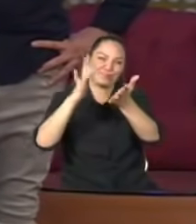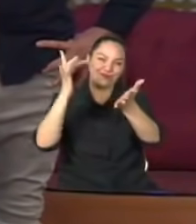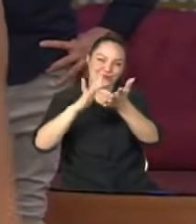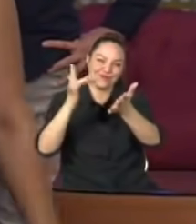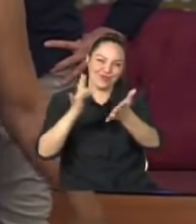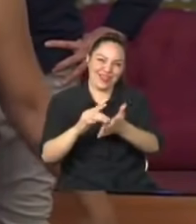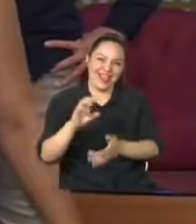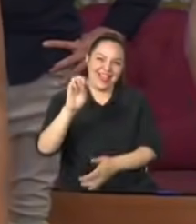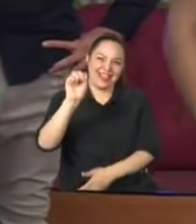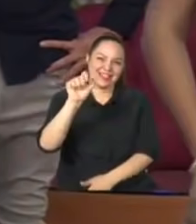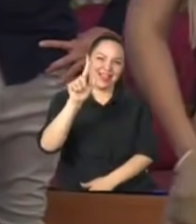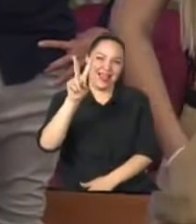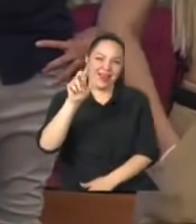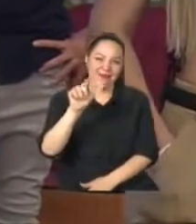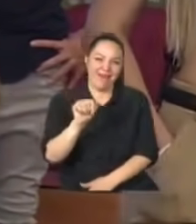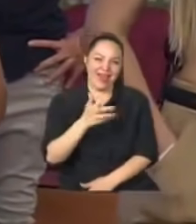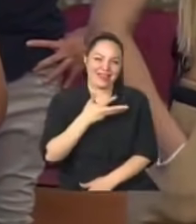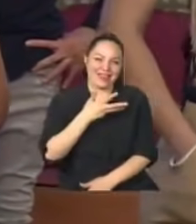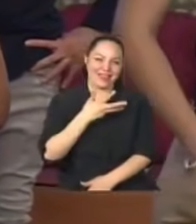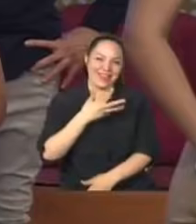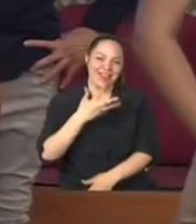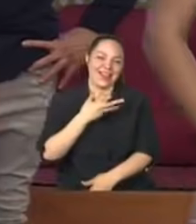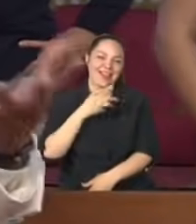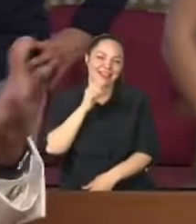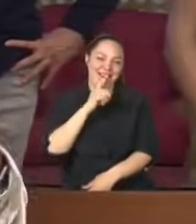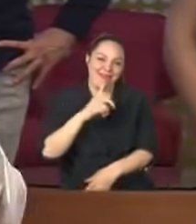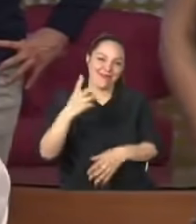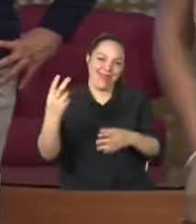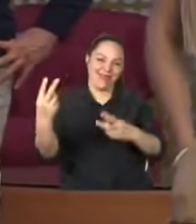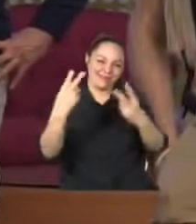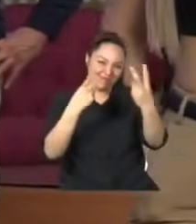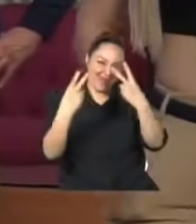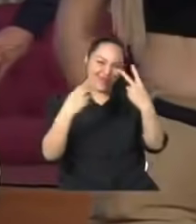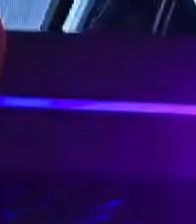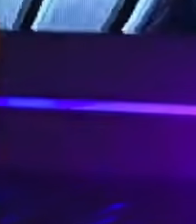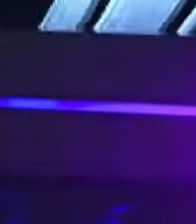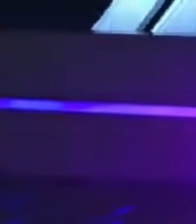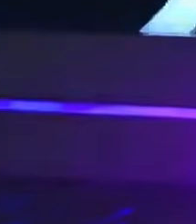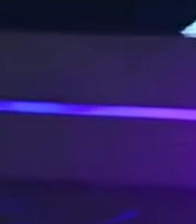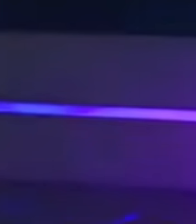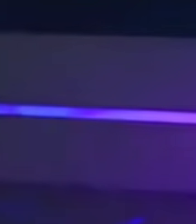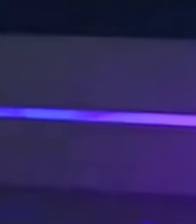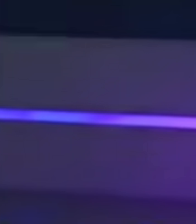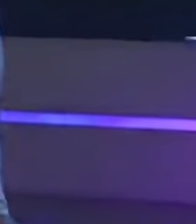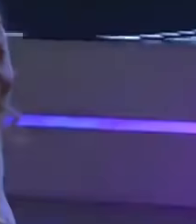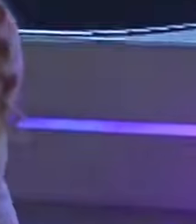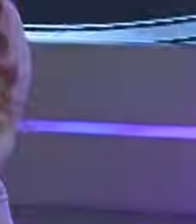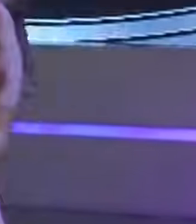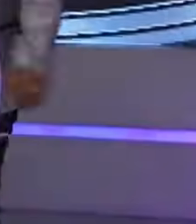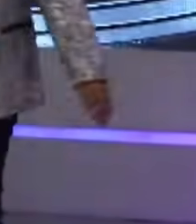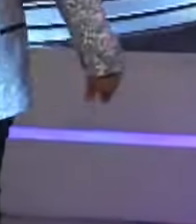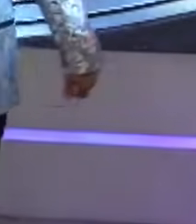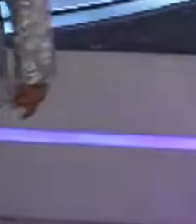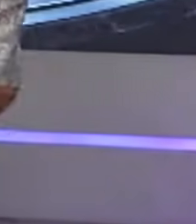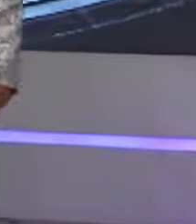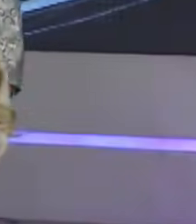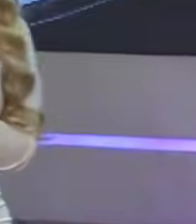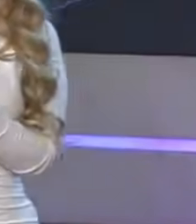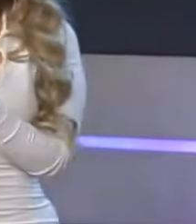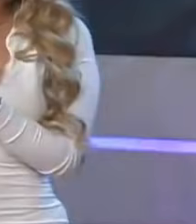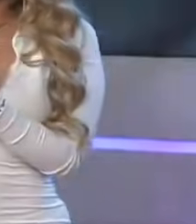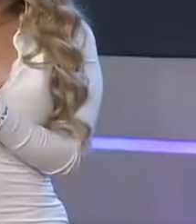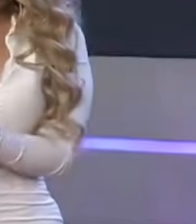Salva, de tenerte acá con nosotros también disfrutando de esto que es Shama de Románticos, conducido por